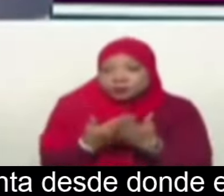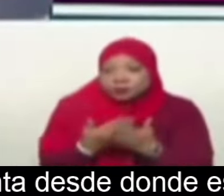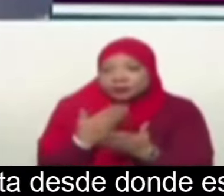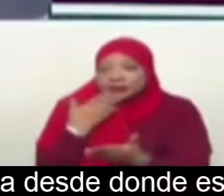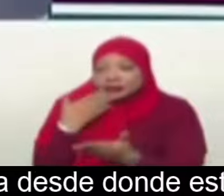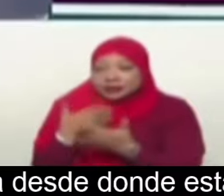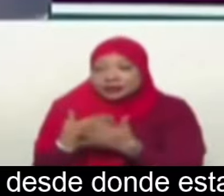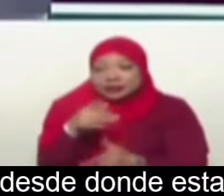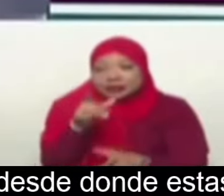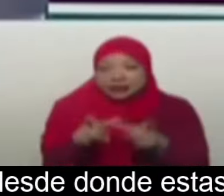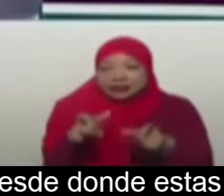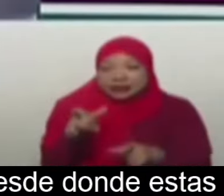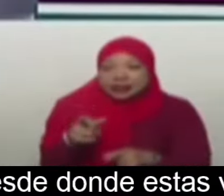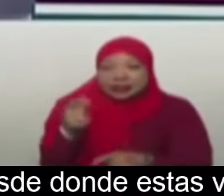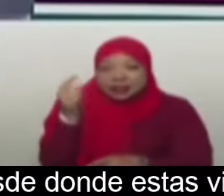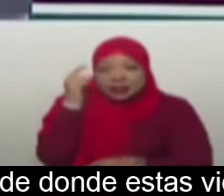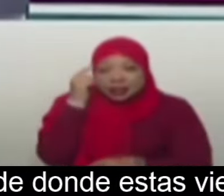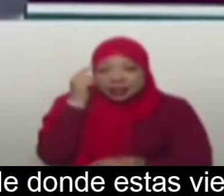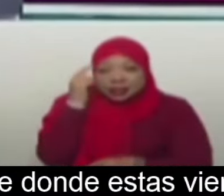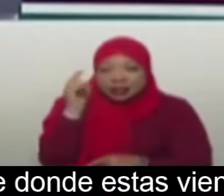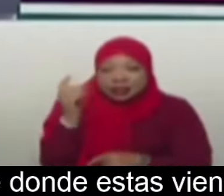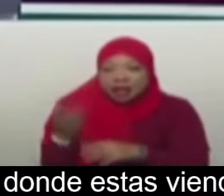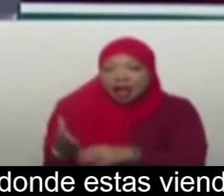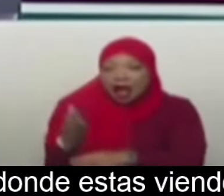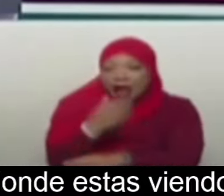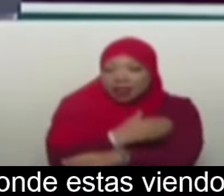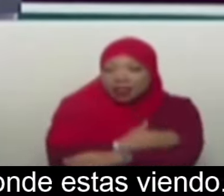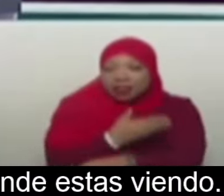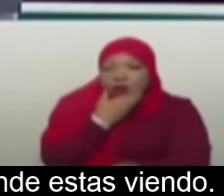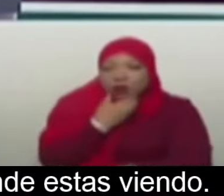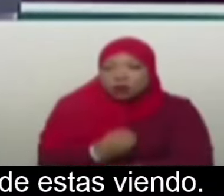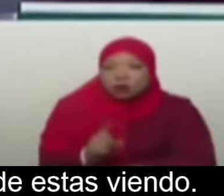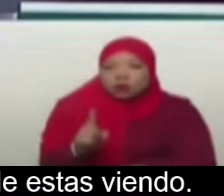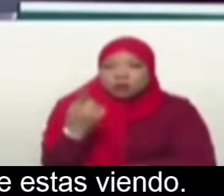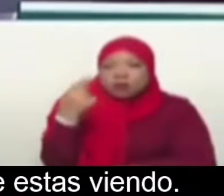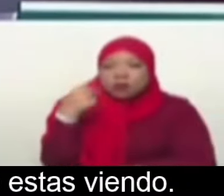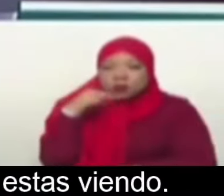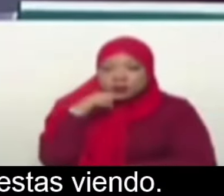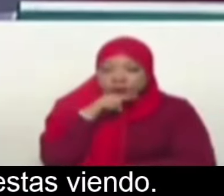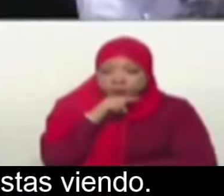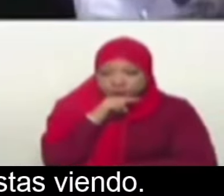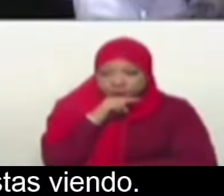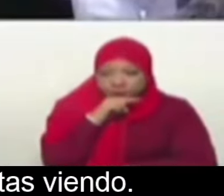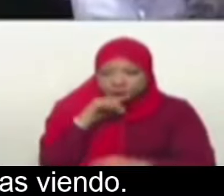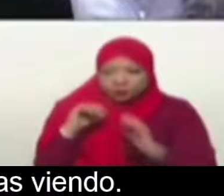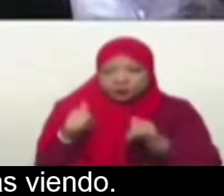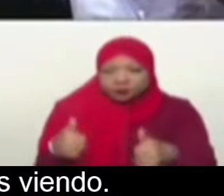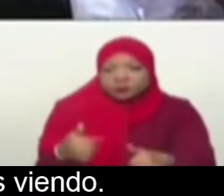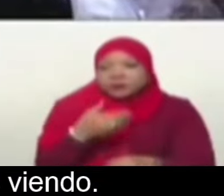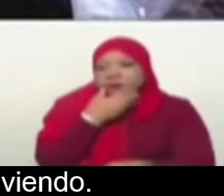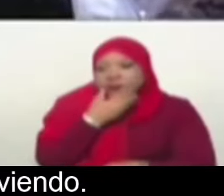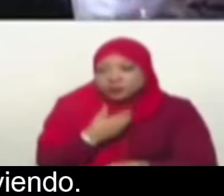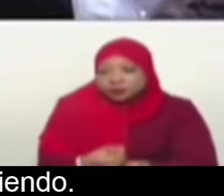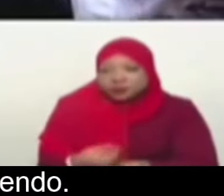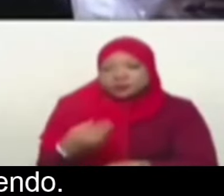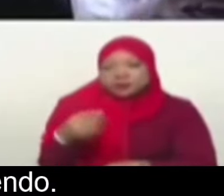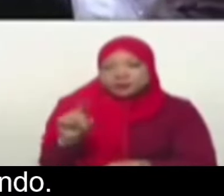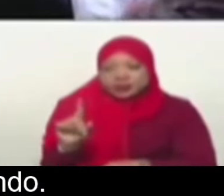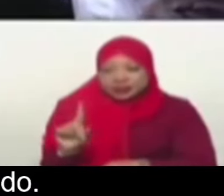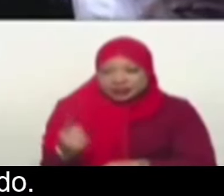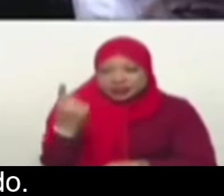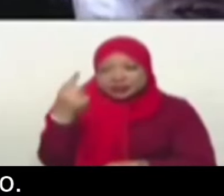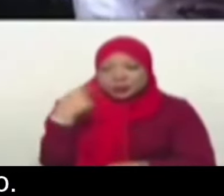ustedes, voy a decretar el adelanto de la Navidad para el 1 de octubre. Arranca la Navidad el